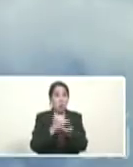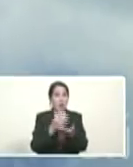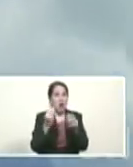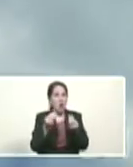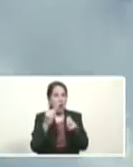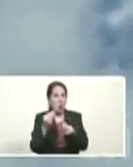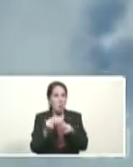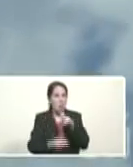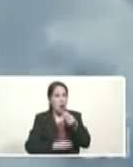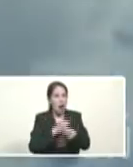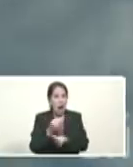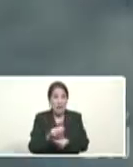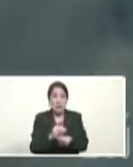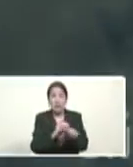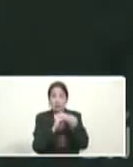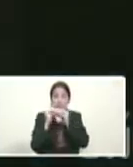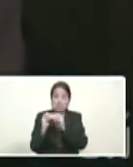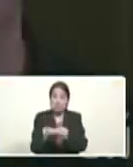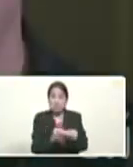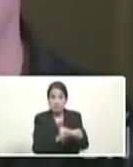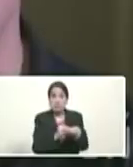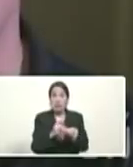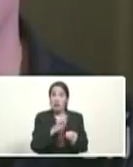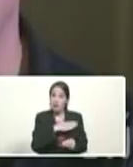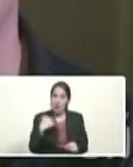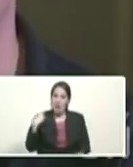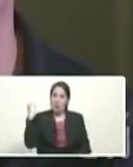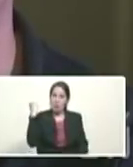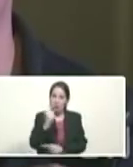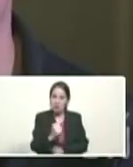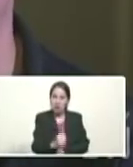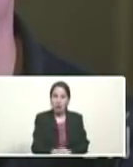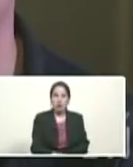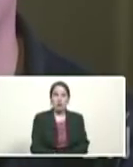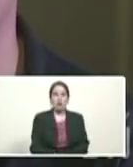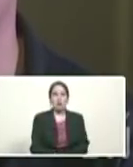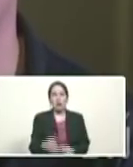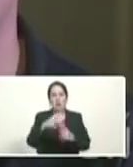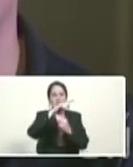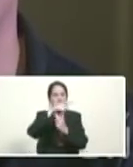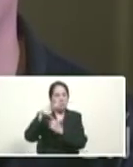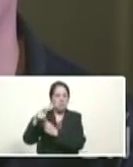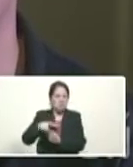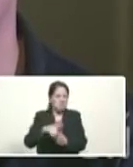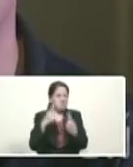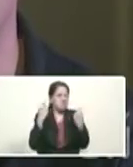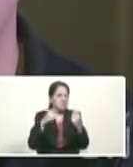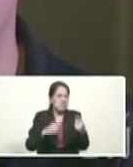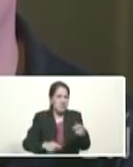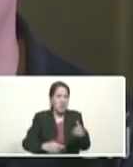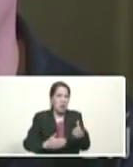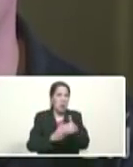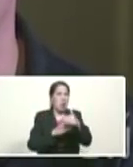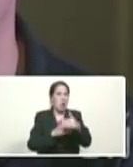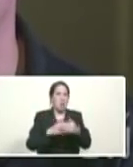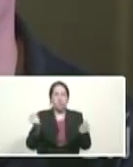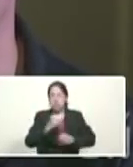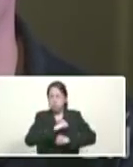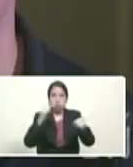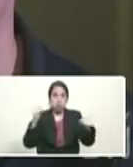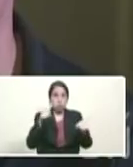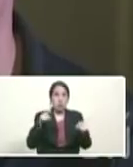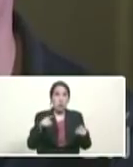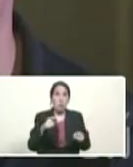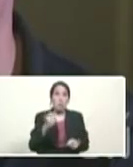asegura fue un auténtico intento de asesinato porque tratar de matarlo este es un movimiento pacífico de